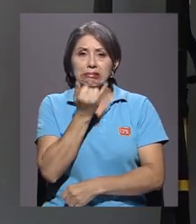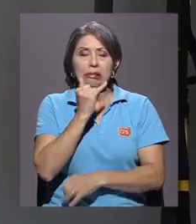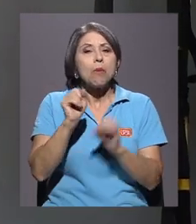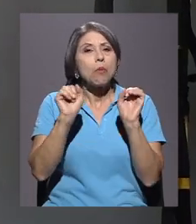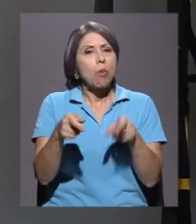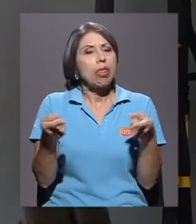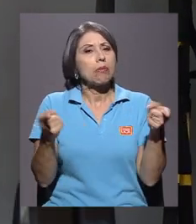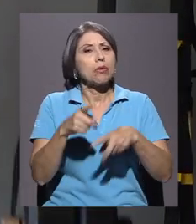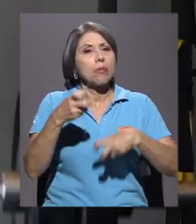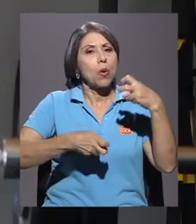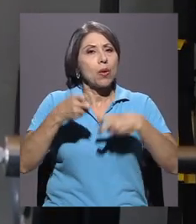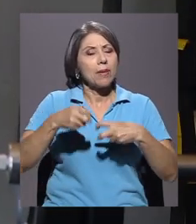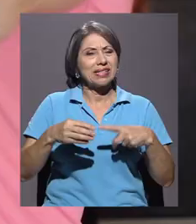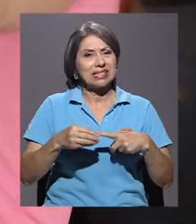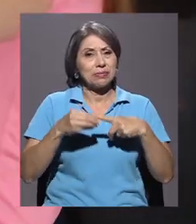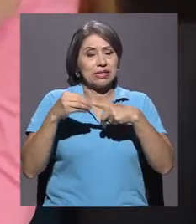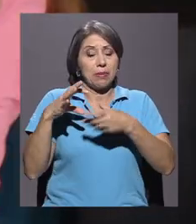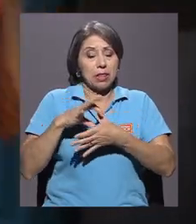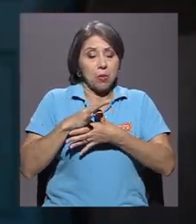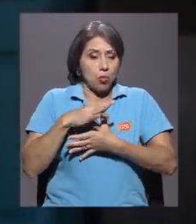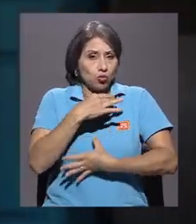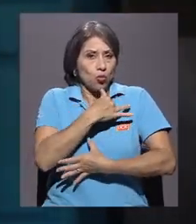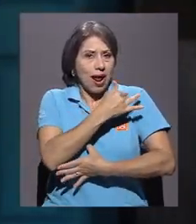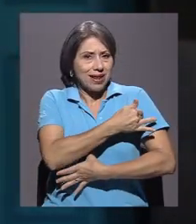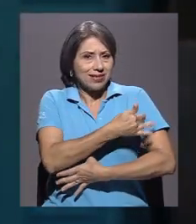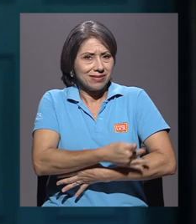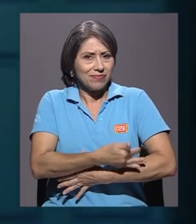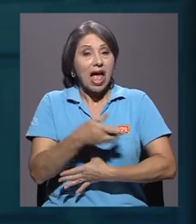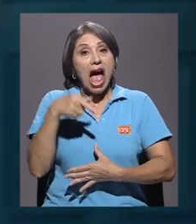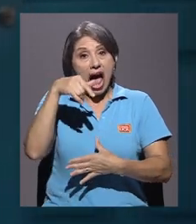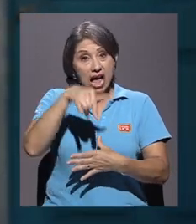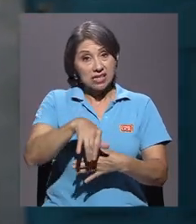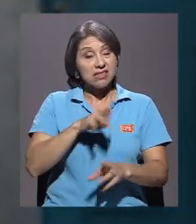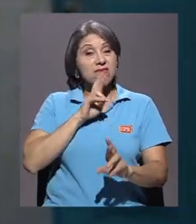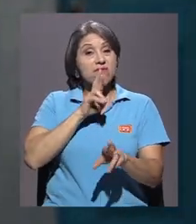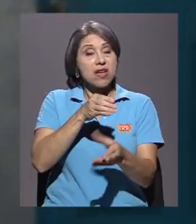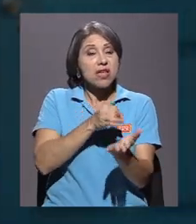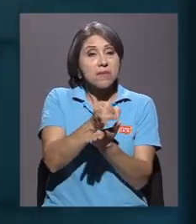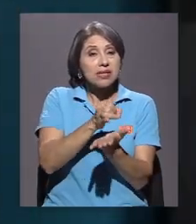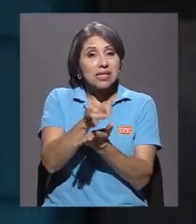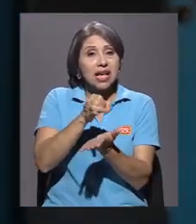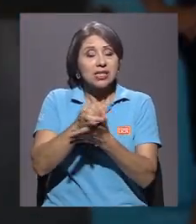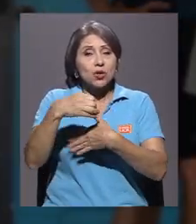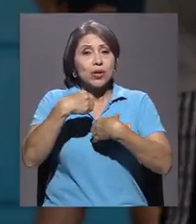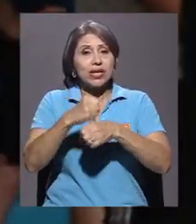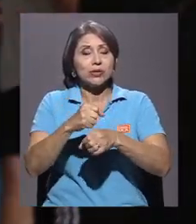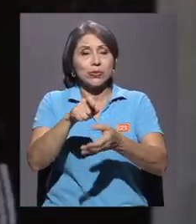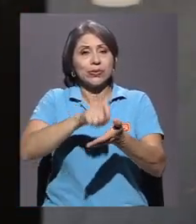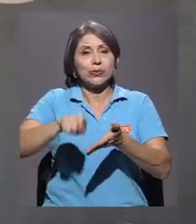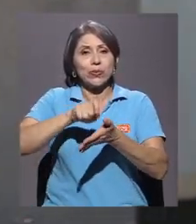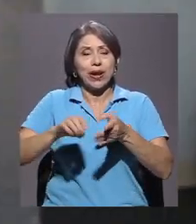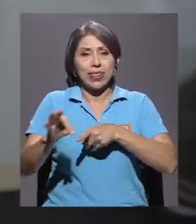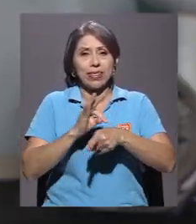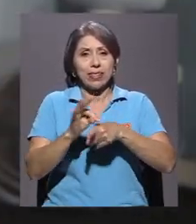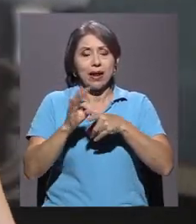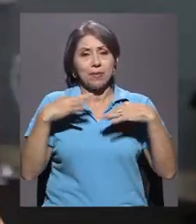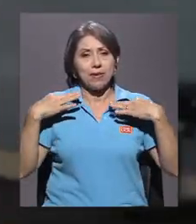todo lesiones musculares. Así consta en una investigación desarrollada por la Escuela de Terapia Física de la